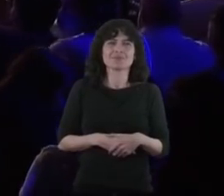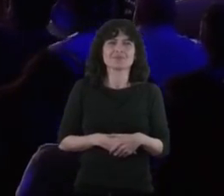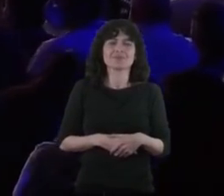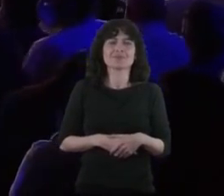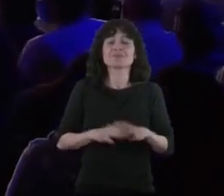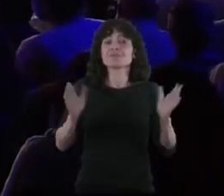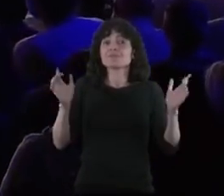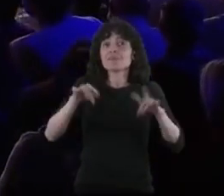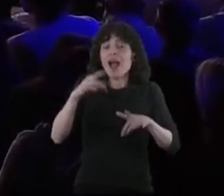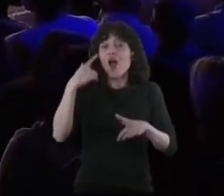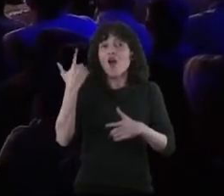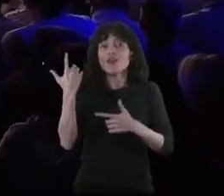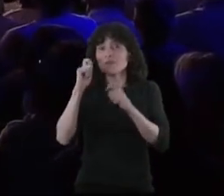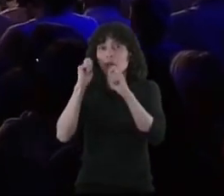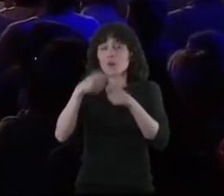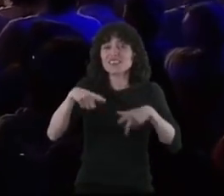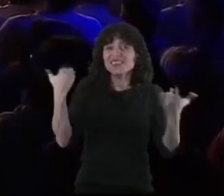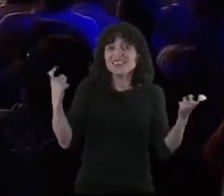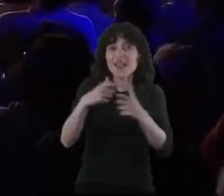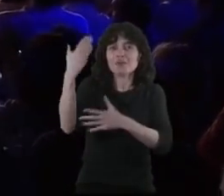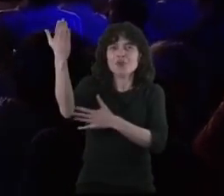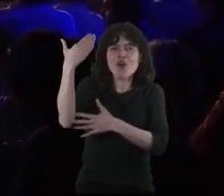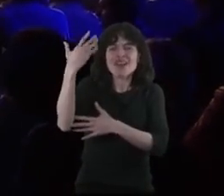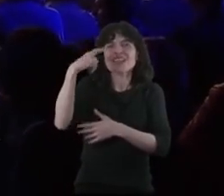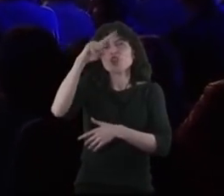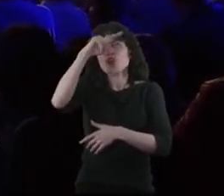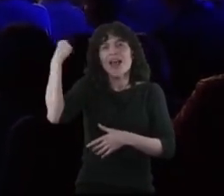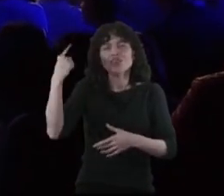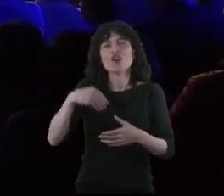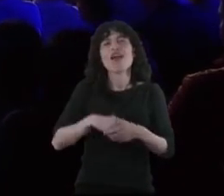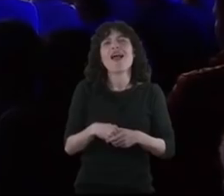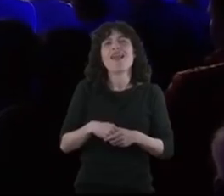en su paso por este Congreso Nacional